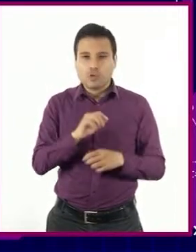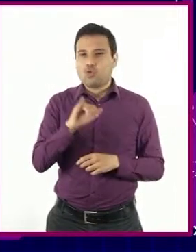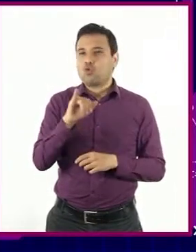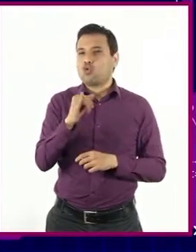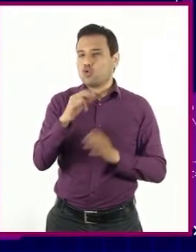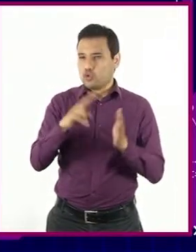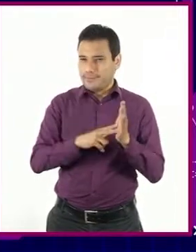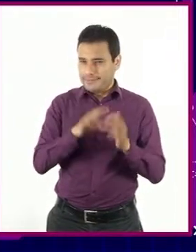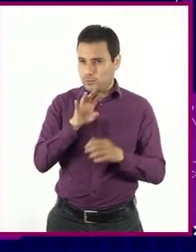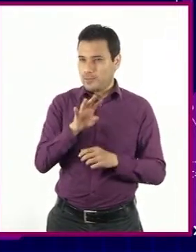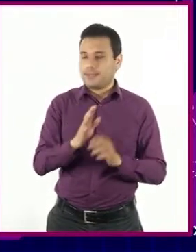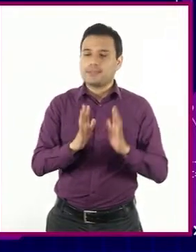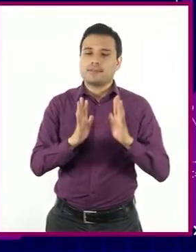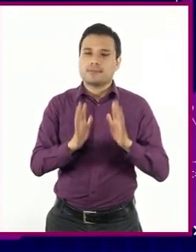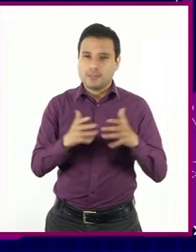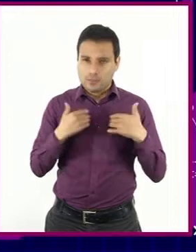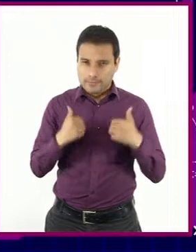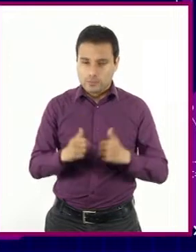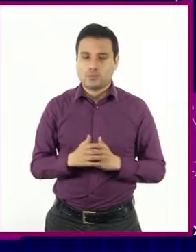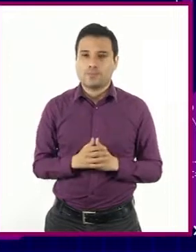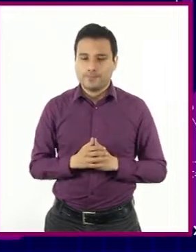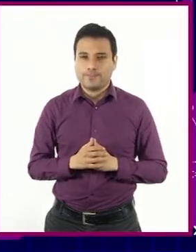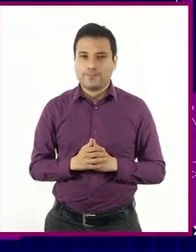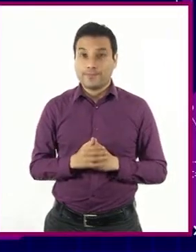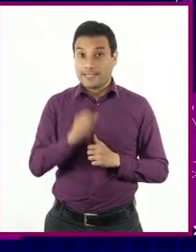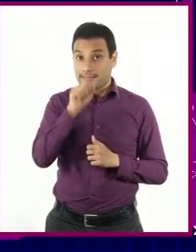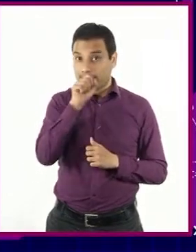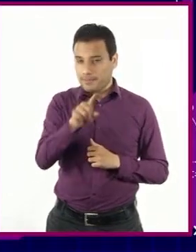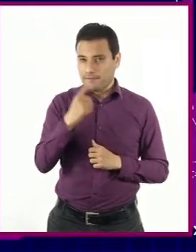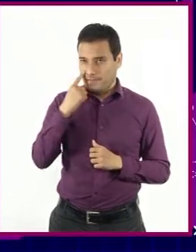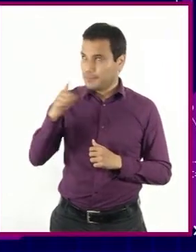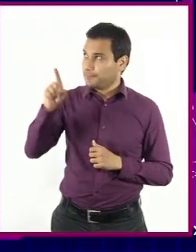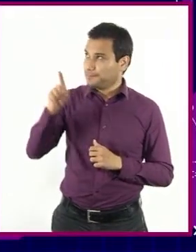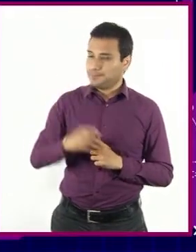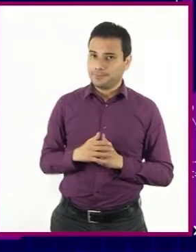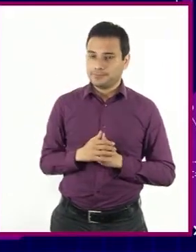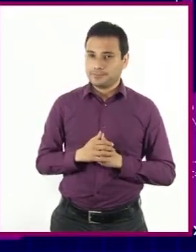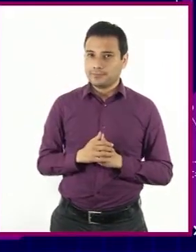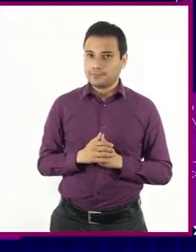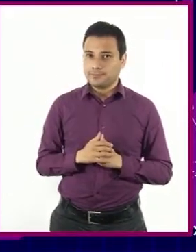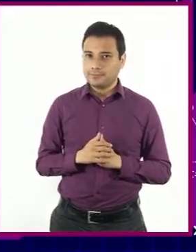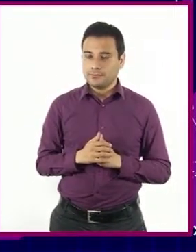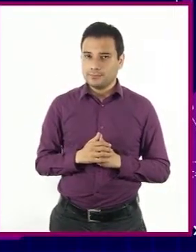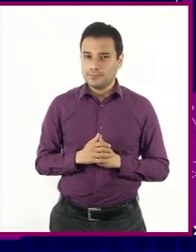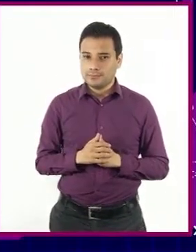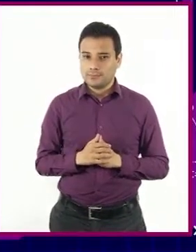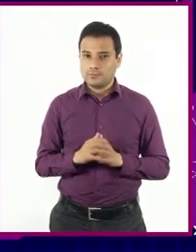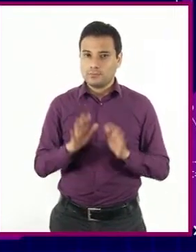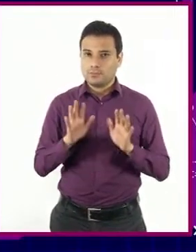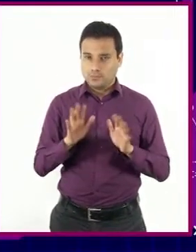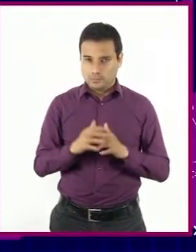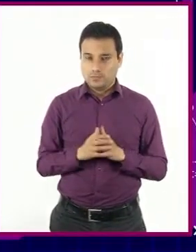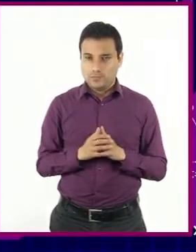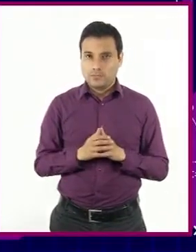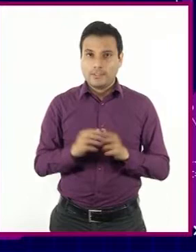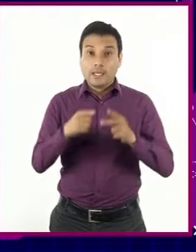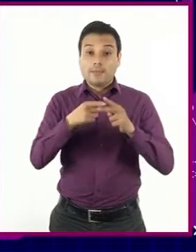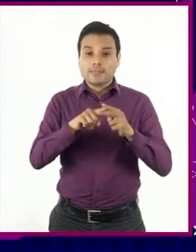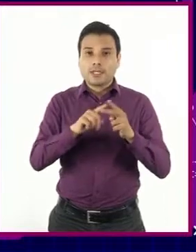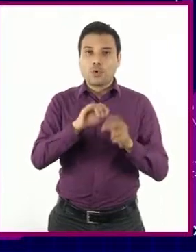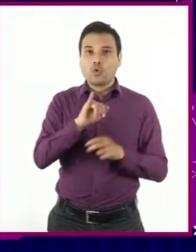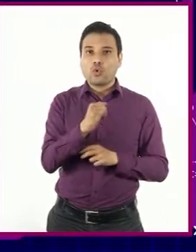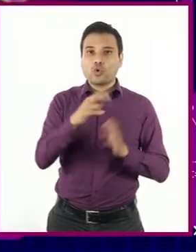de 2019. También se puede ver en la gráfica la acotación de que se toma como referencia la inflación de julio